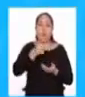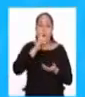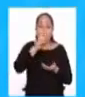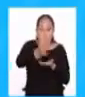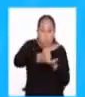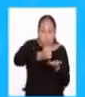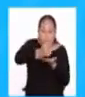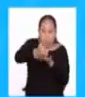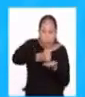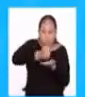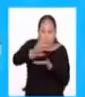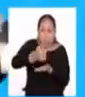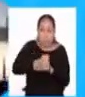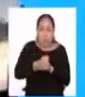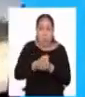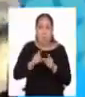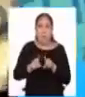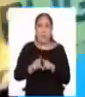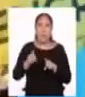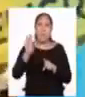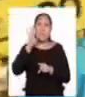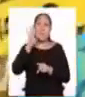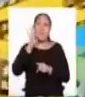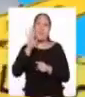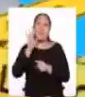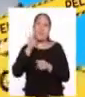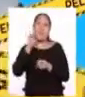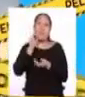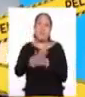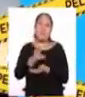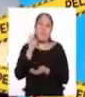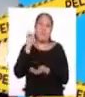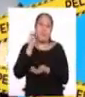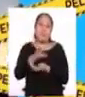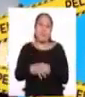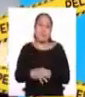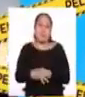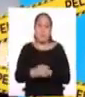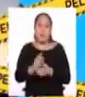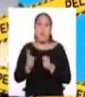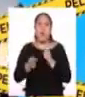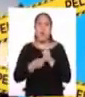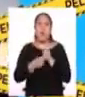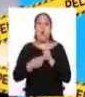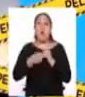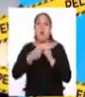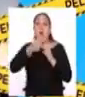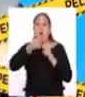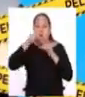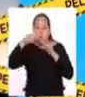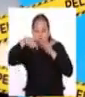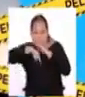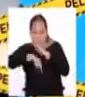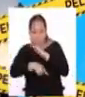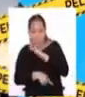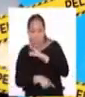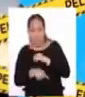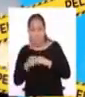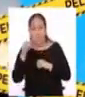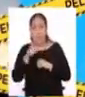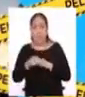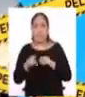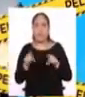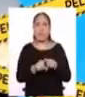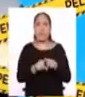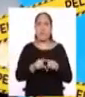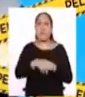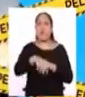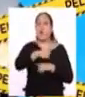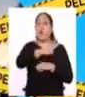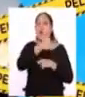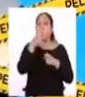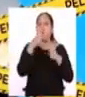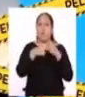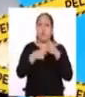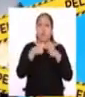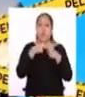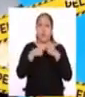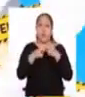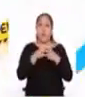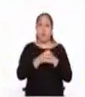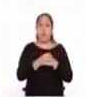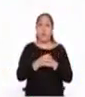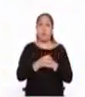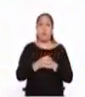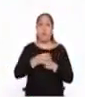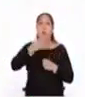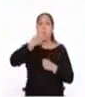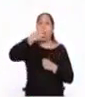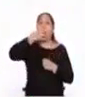contaminación suponen una amenaza para las reservas de agua subterránea. A todo ello se le suma un problema aún más alarmante,